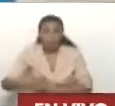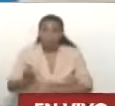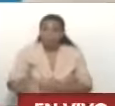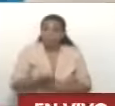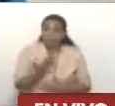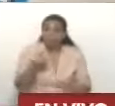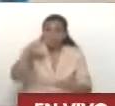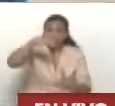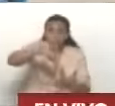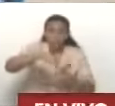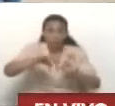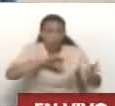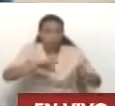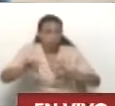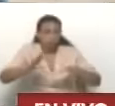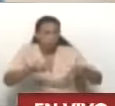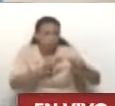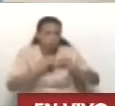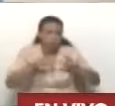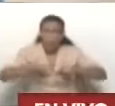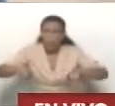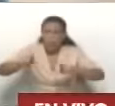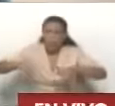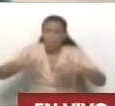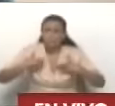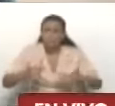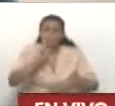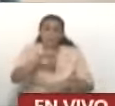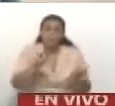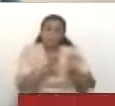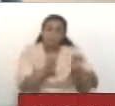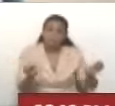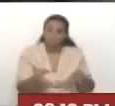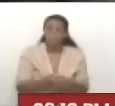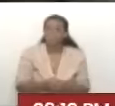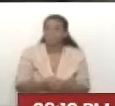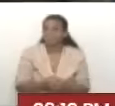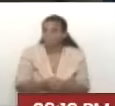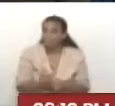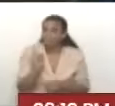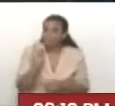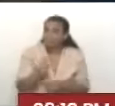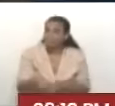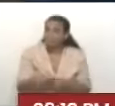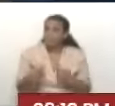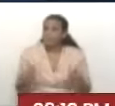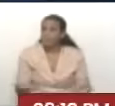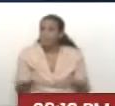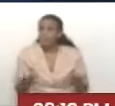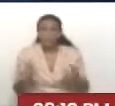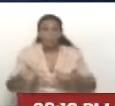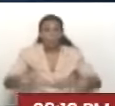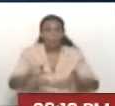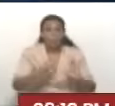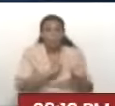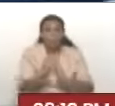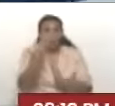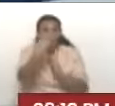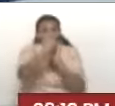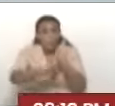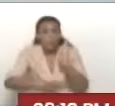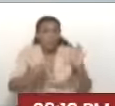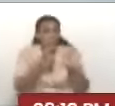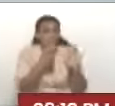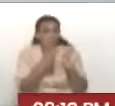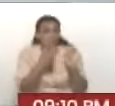para recuperación de espacios de salud y educación. Y, por supuesto, en todo este marco, el contacto con el Poder Popular